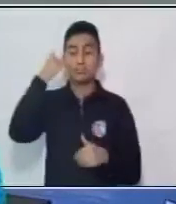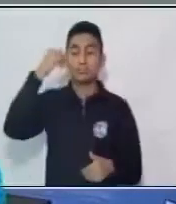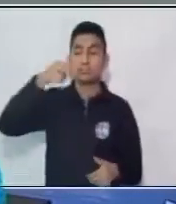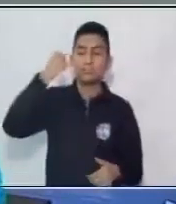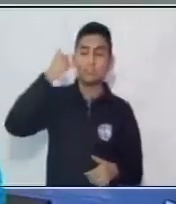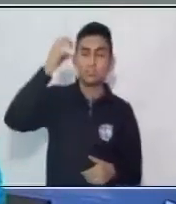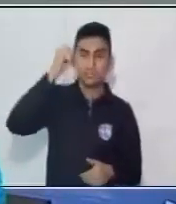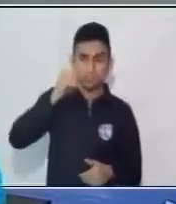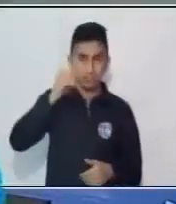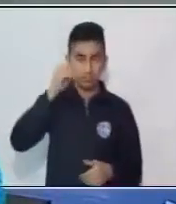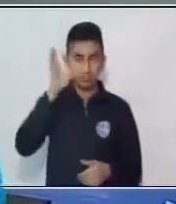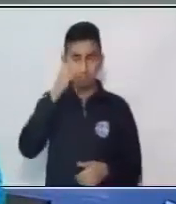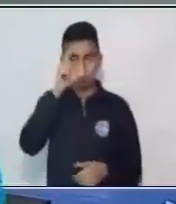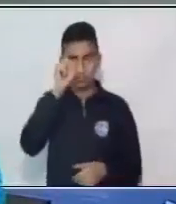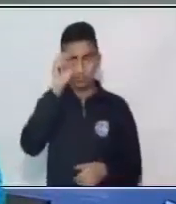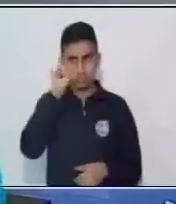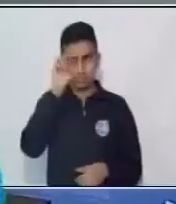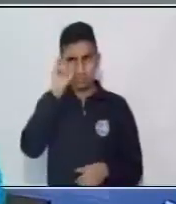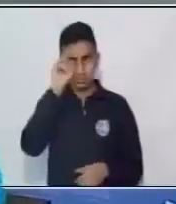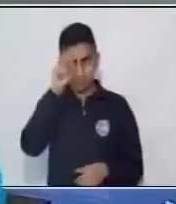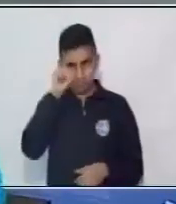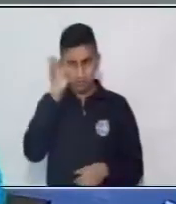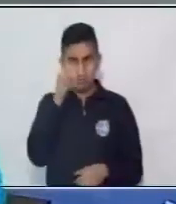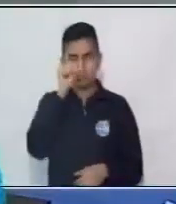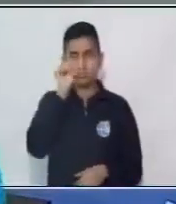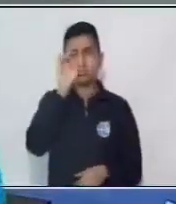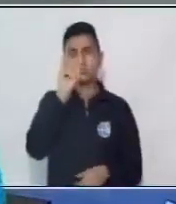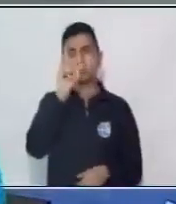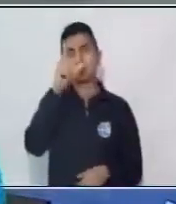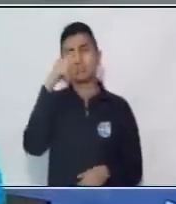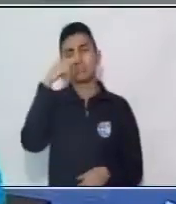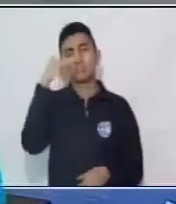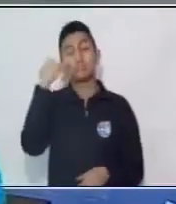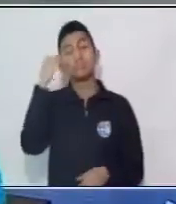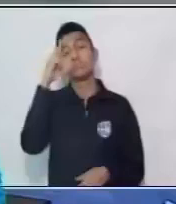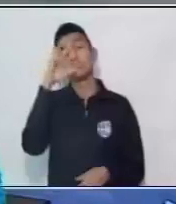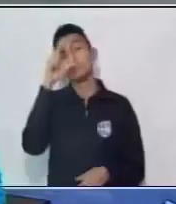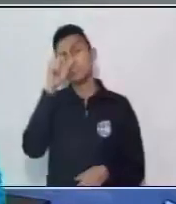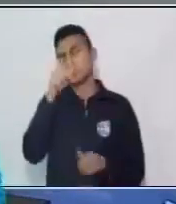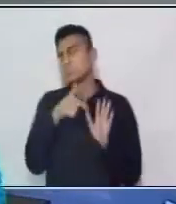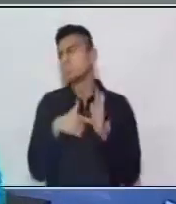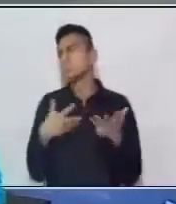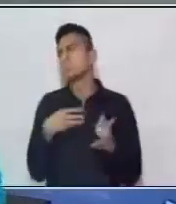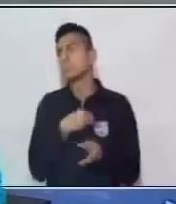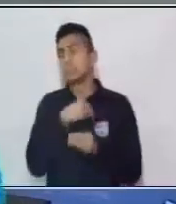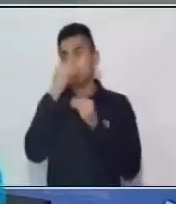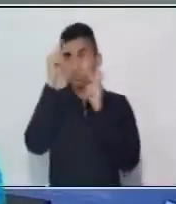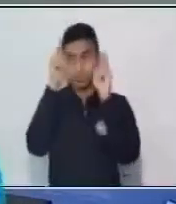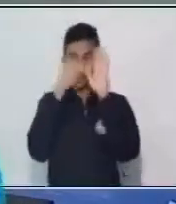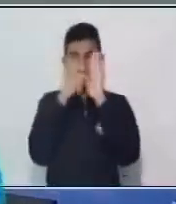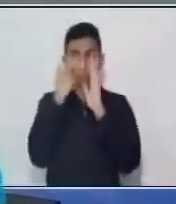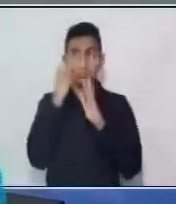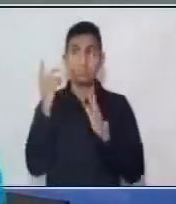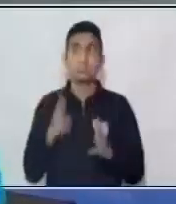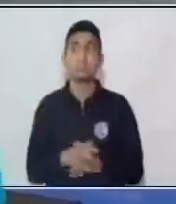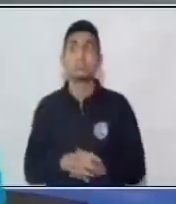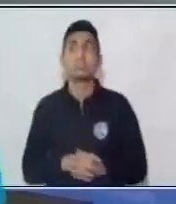múltiplo. Y vamos a iniciar con una pequeña actividad. Voy a